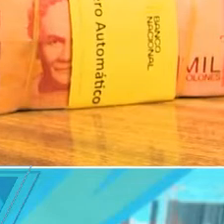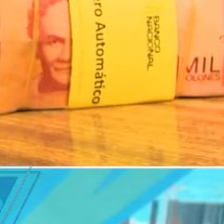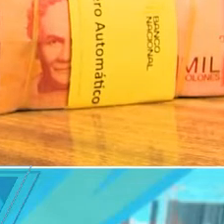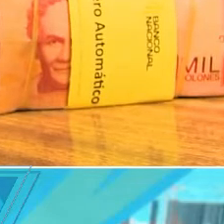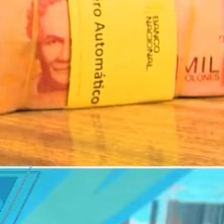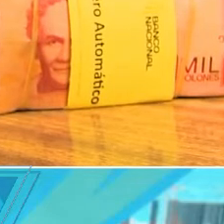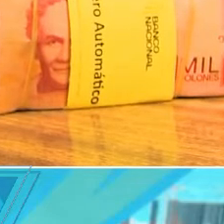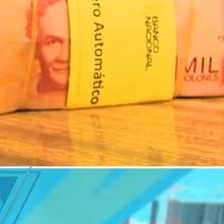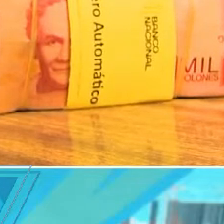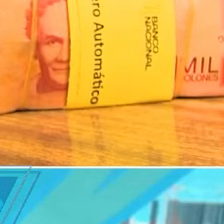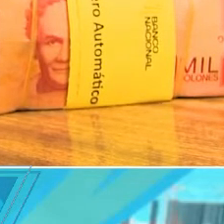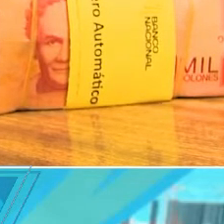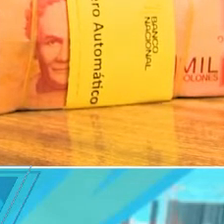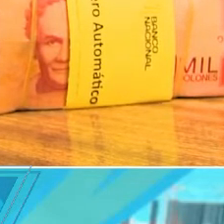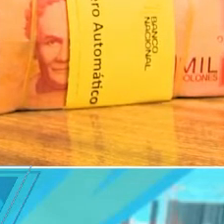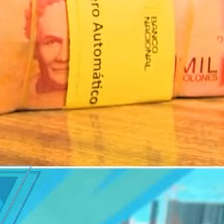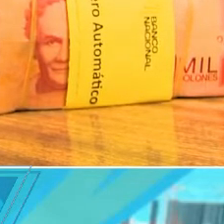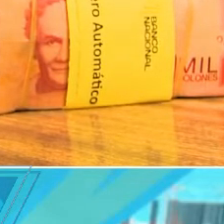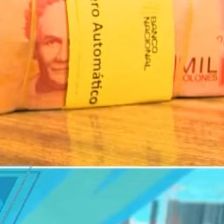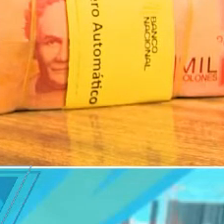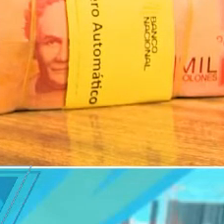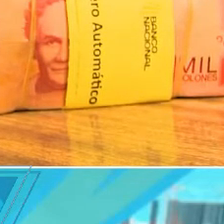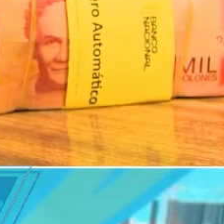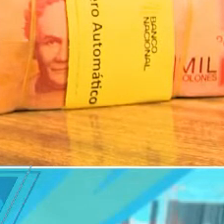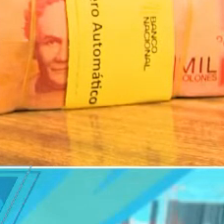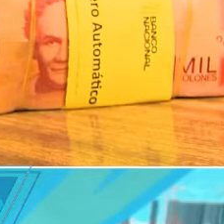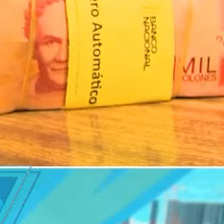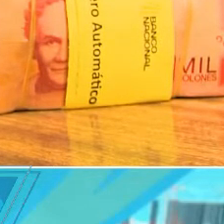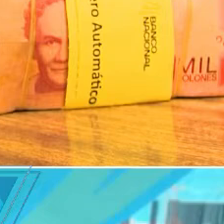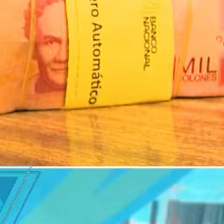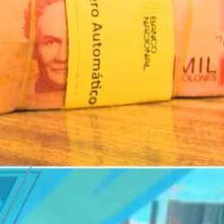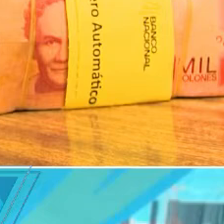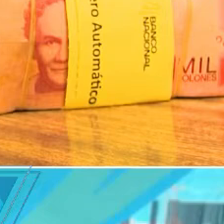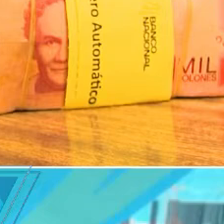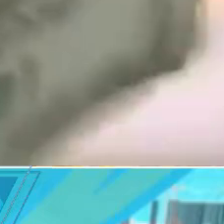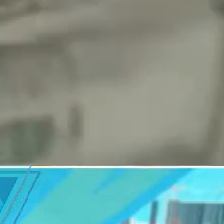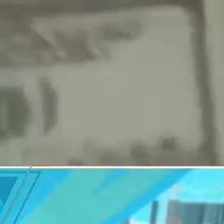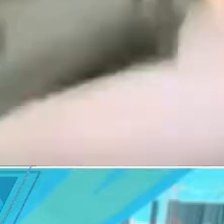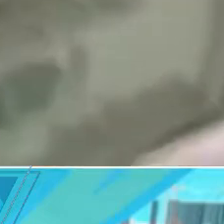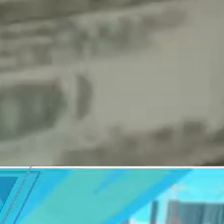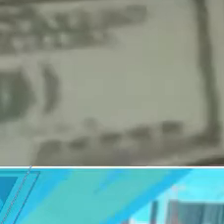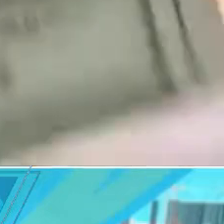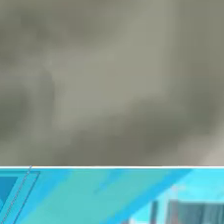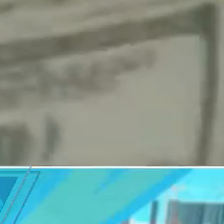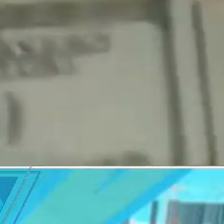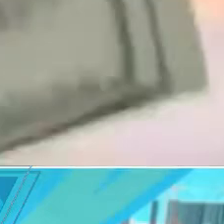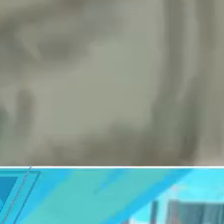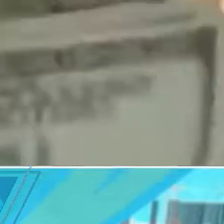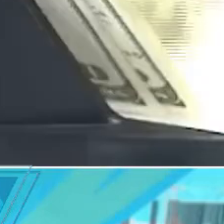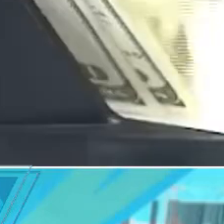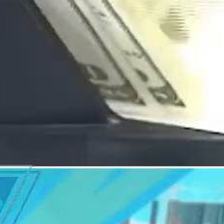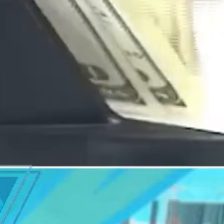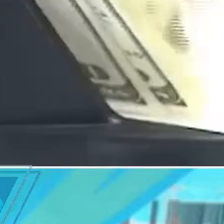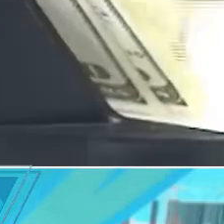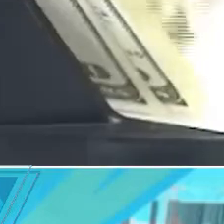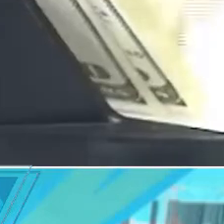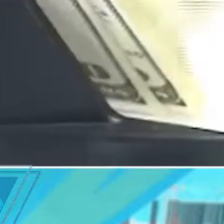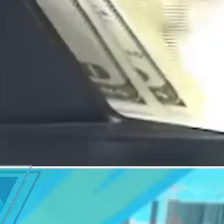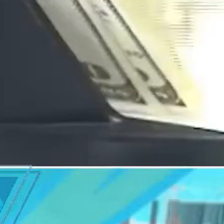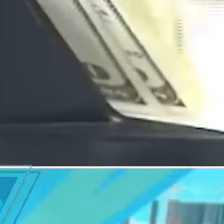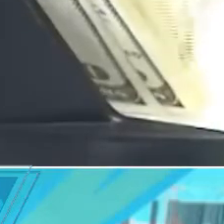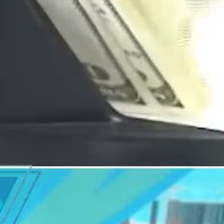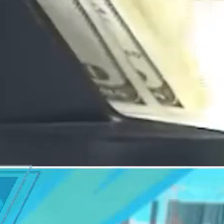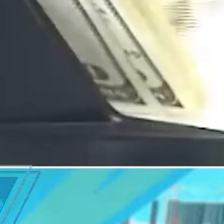que usar más la tarjeta. ¿Y a qué se debe esto? Bueno, porque el mundo de la economía monetarista, ¿verdad?, que es la que